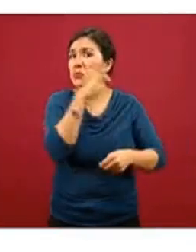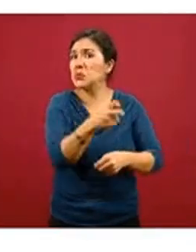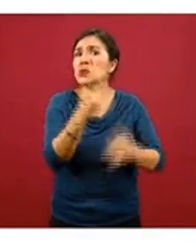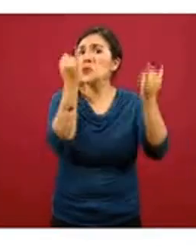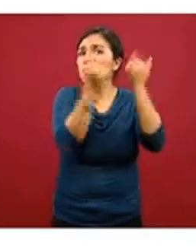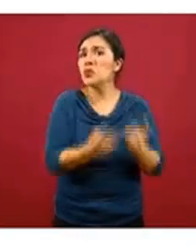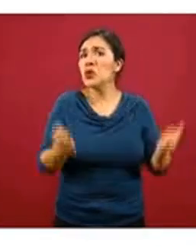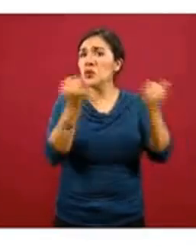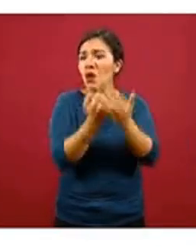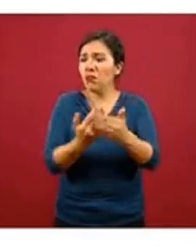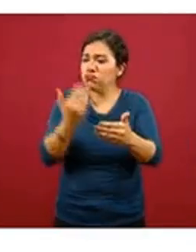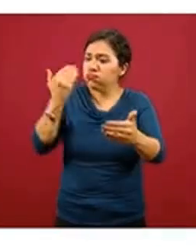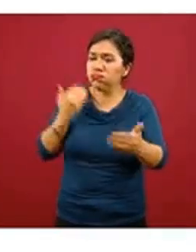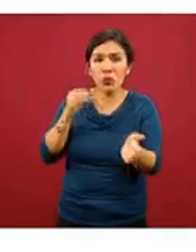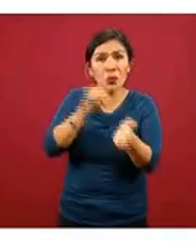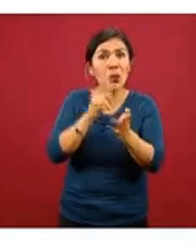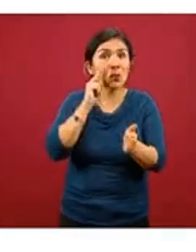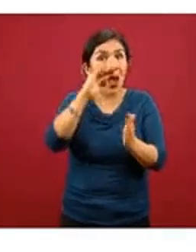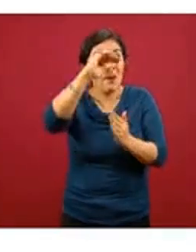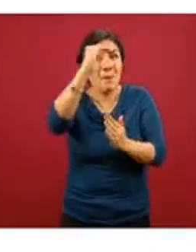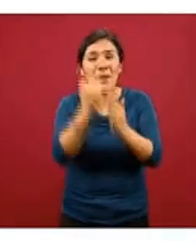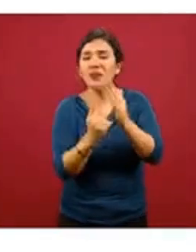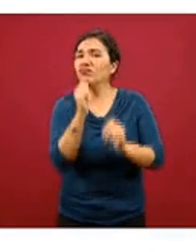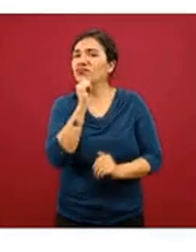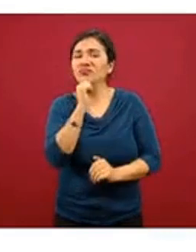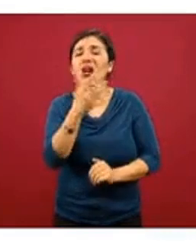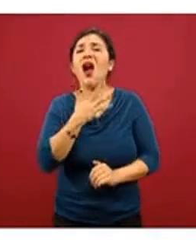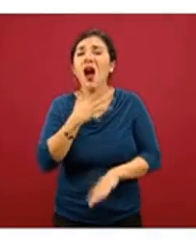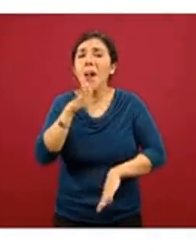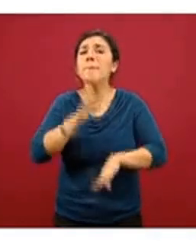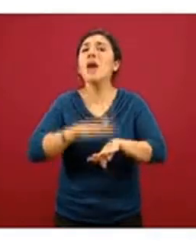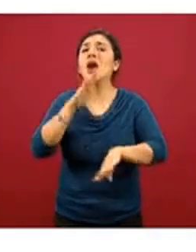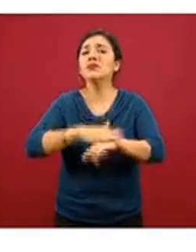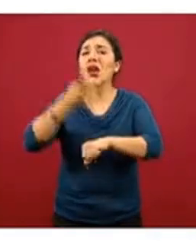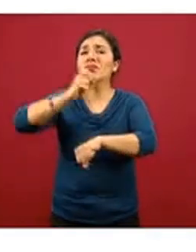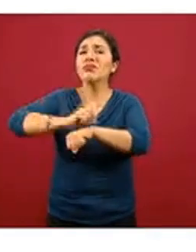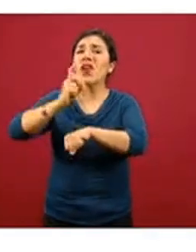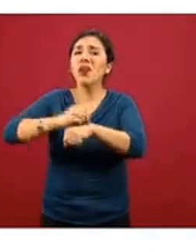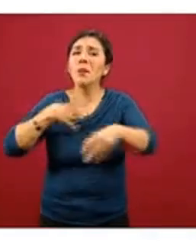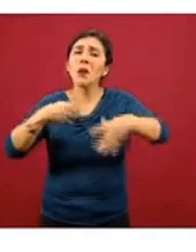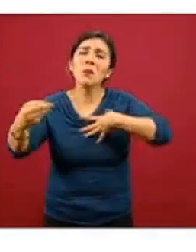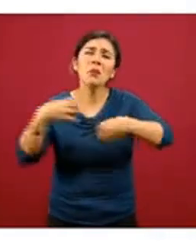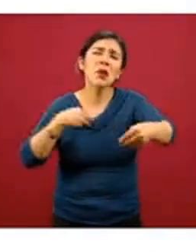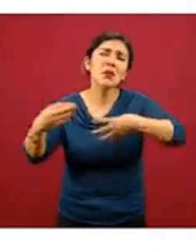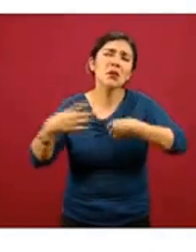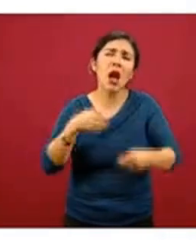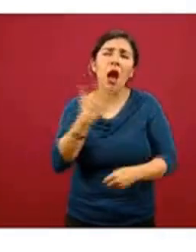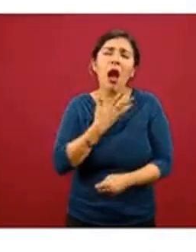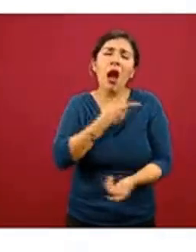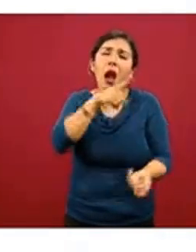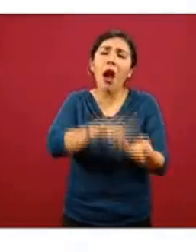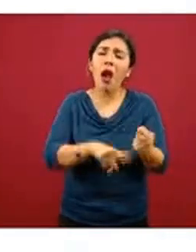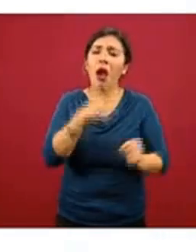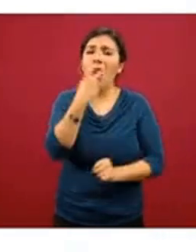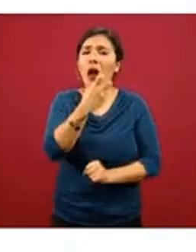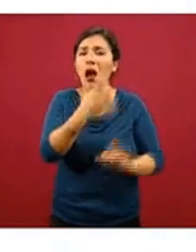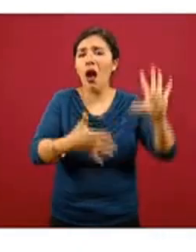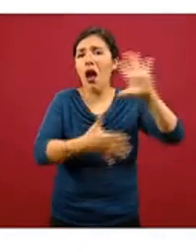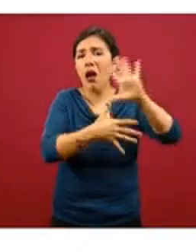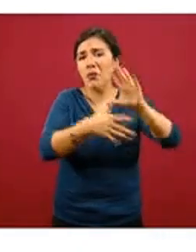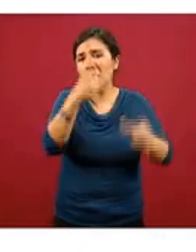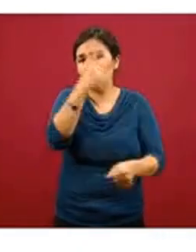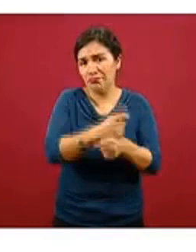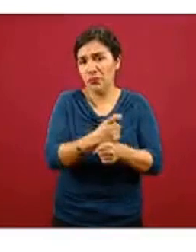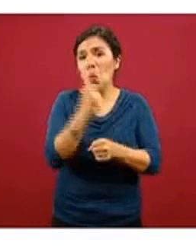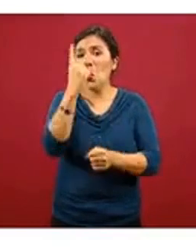hemos visto que haya disminuido, lo que quiere decir que se siguen alimentando día con día los casos, que mantienen esto en esta